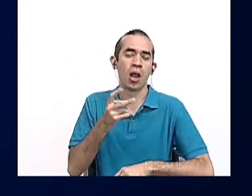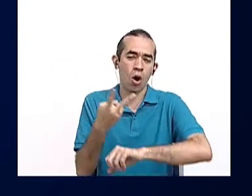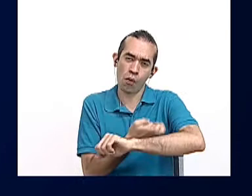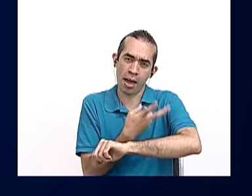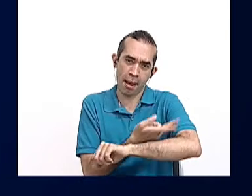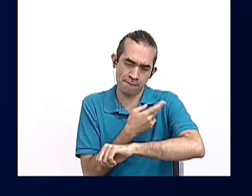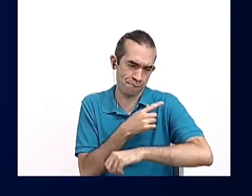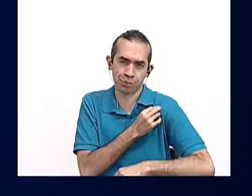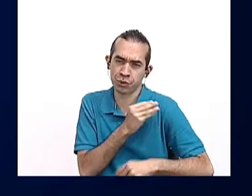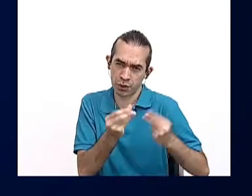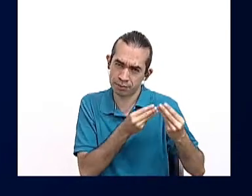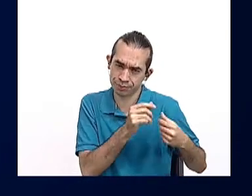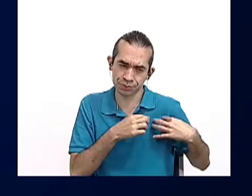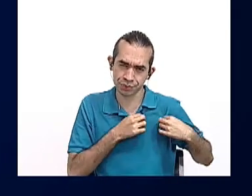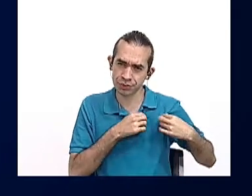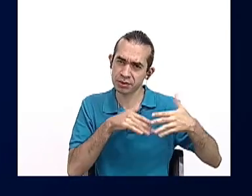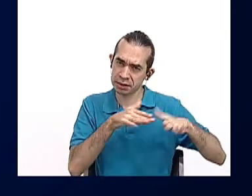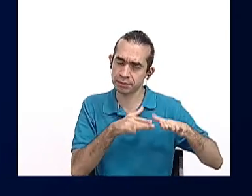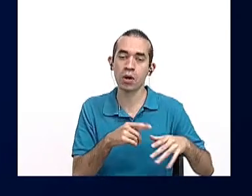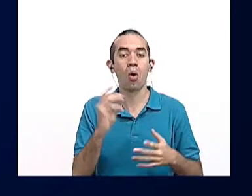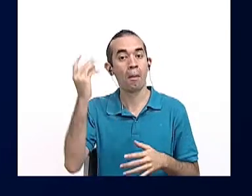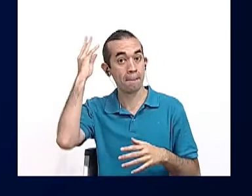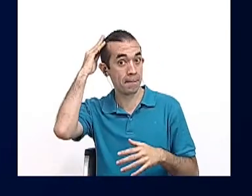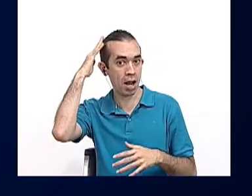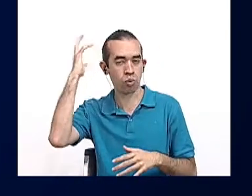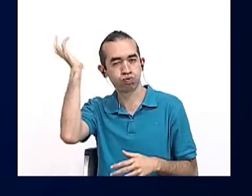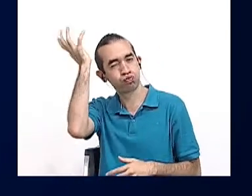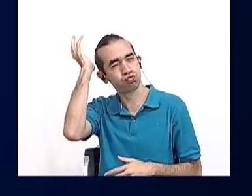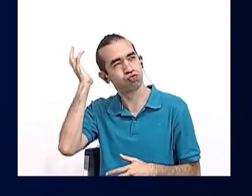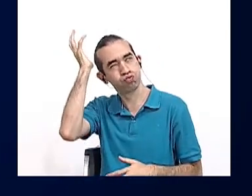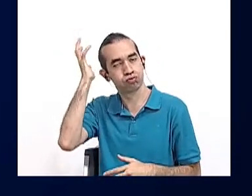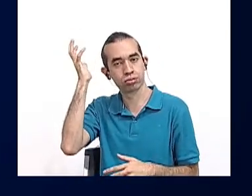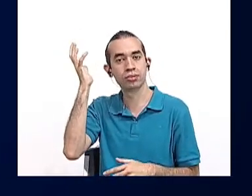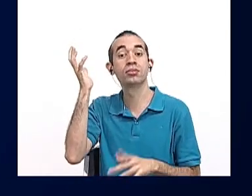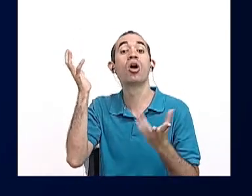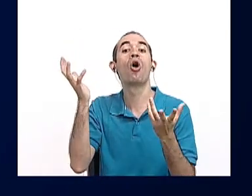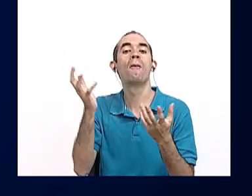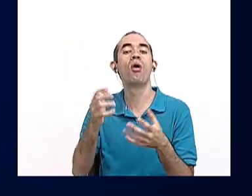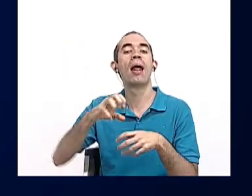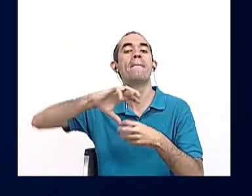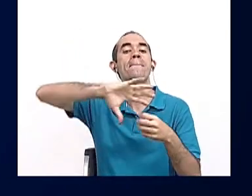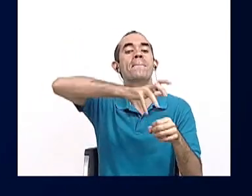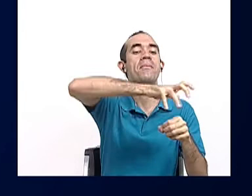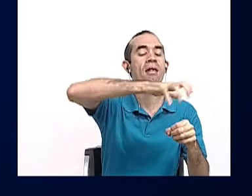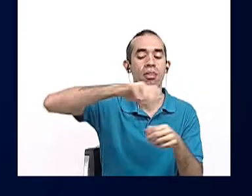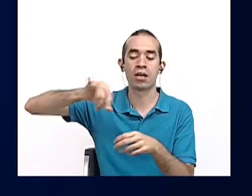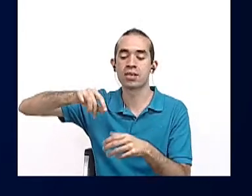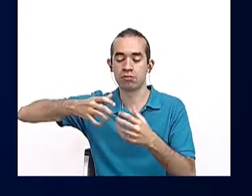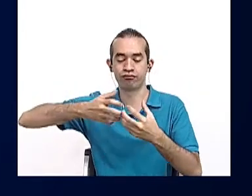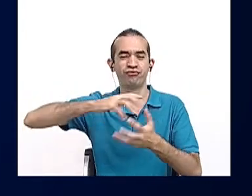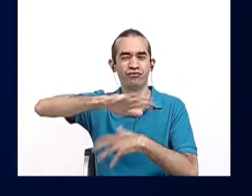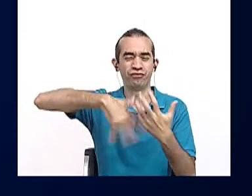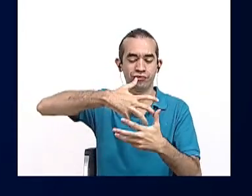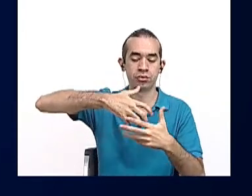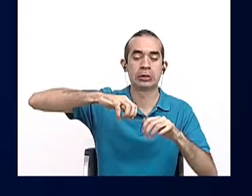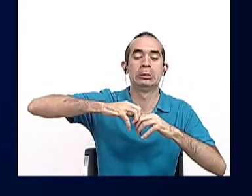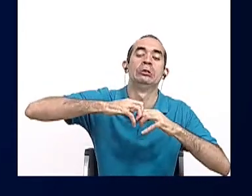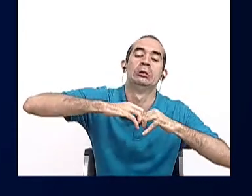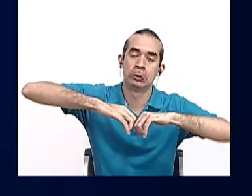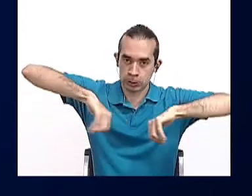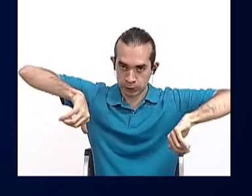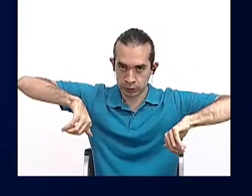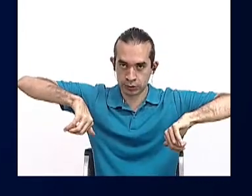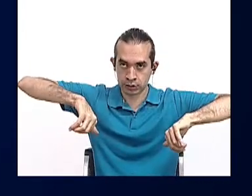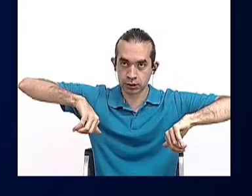el cabello y tratar de separar la pimienta de la sal, que es la mezcla heterogénea